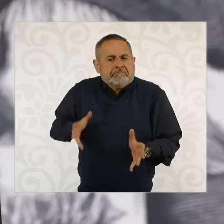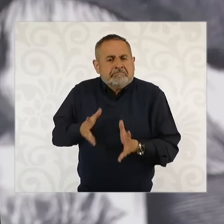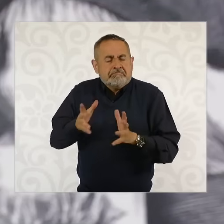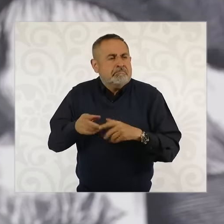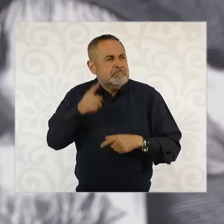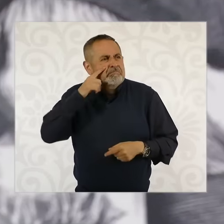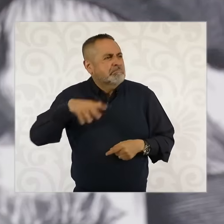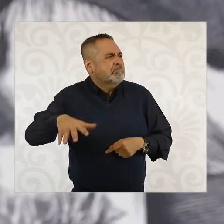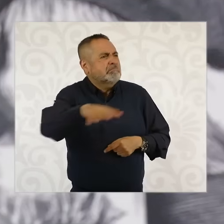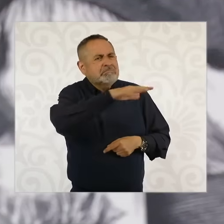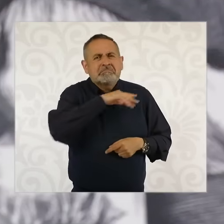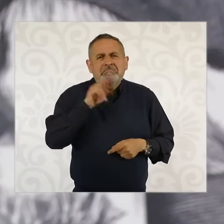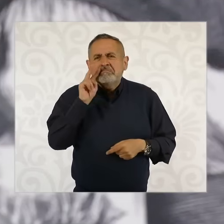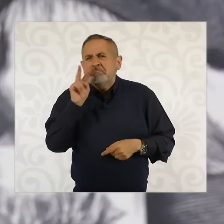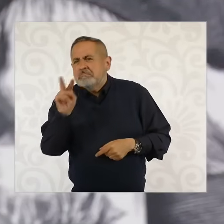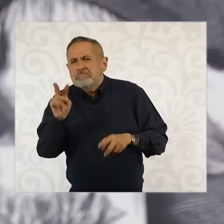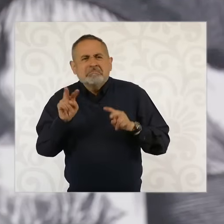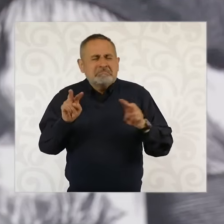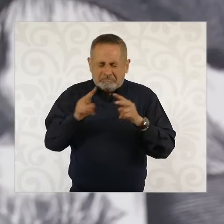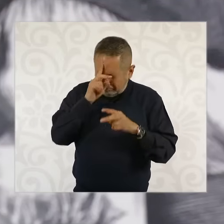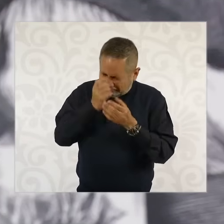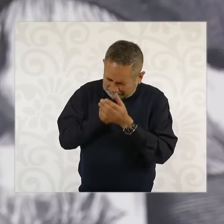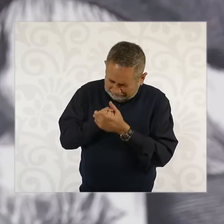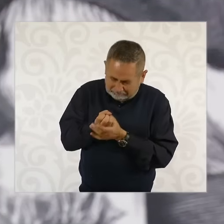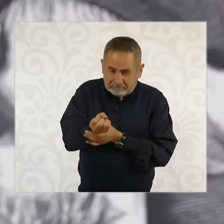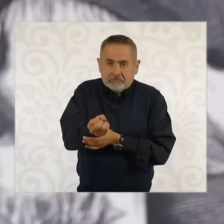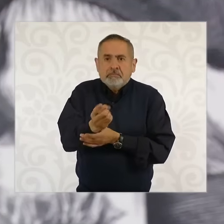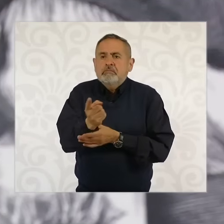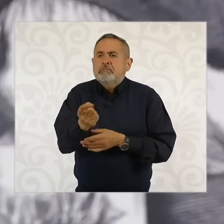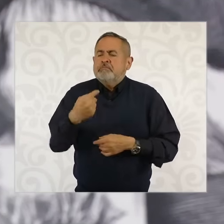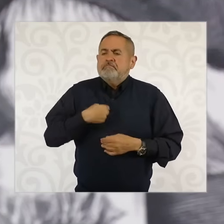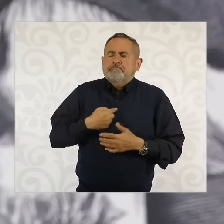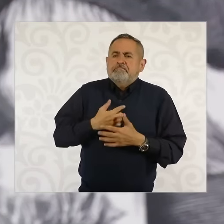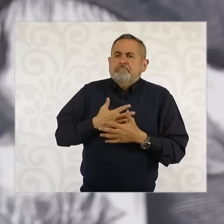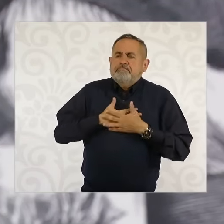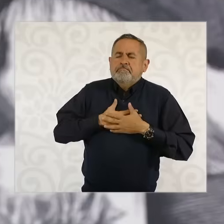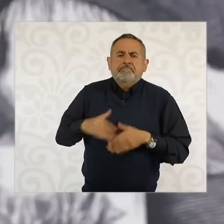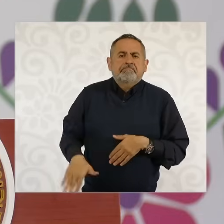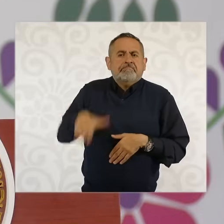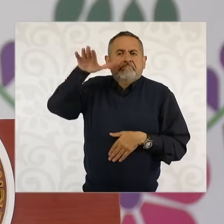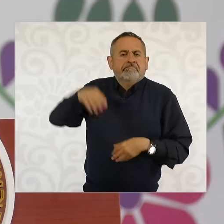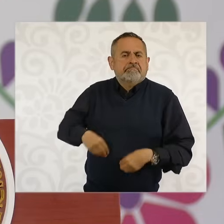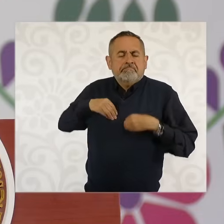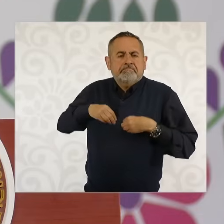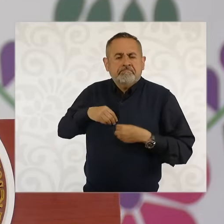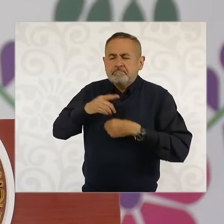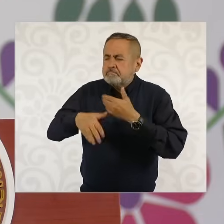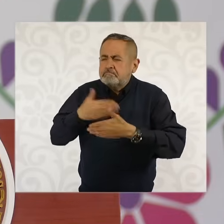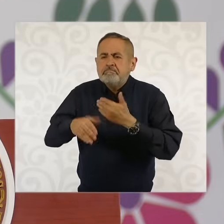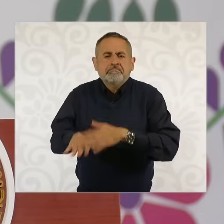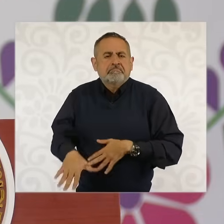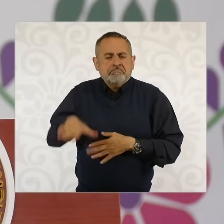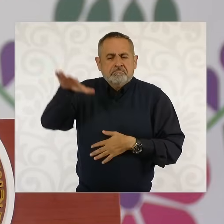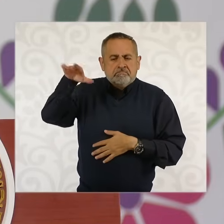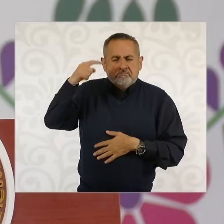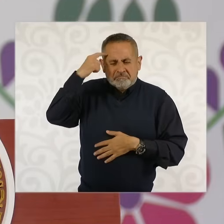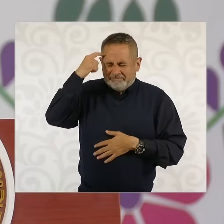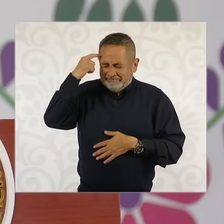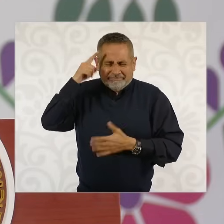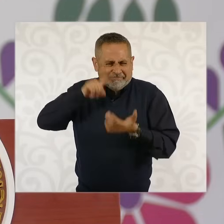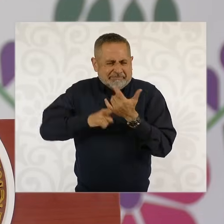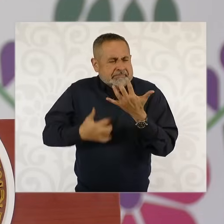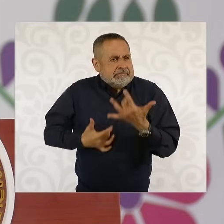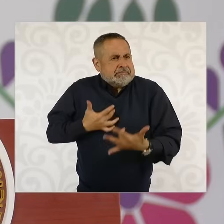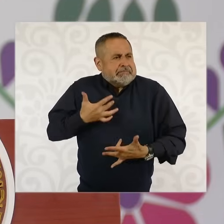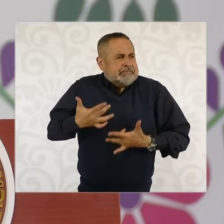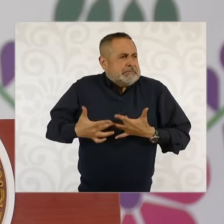hasta el momento de ver la luz quemaba, me abrazó por el resto de mi vida. Adulta, yo era todo una llama,